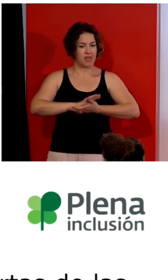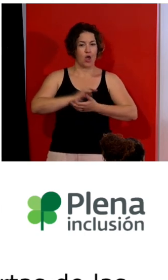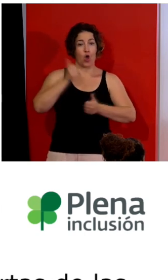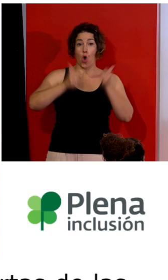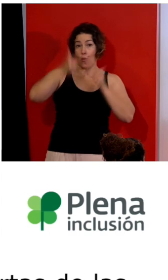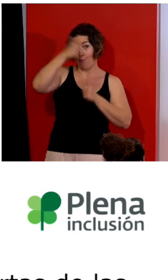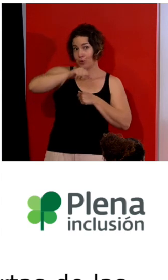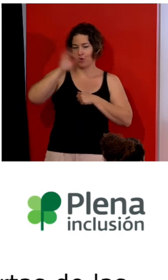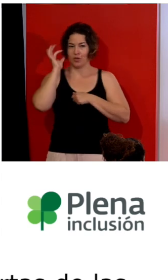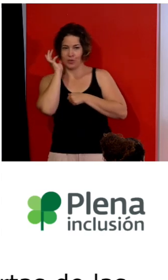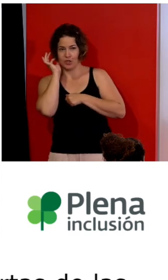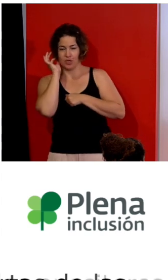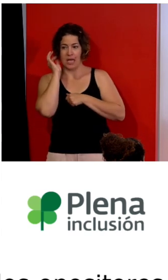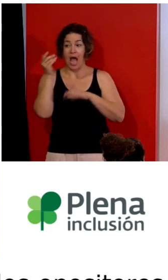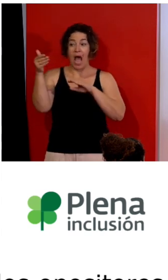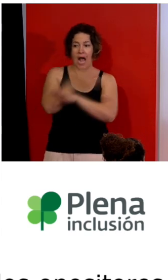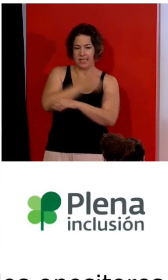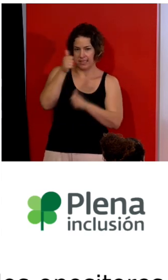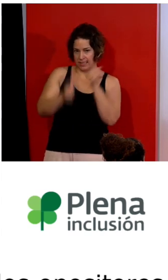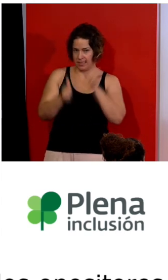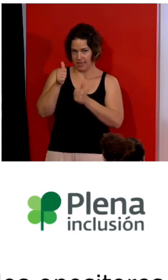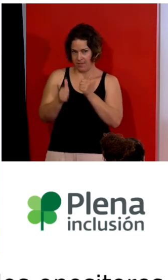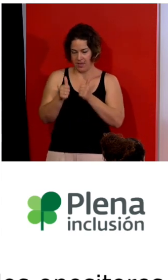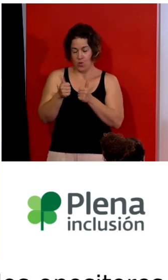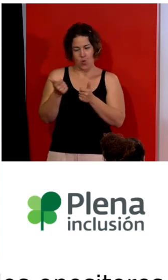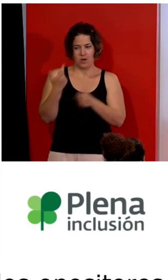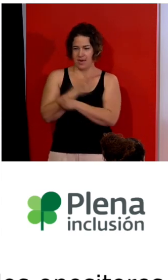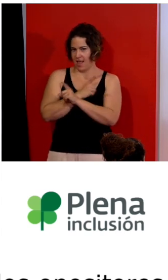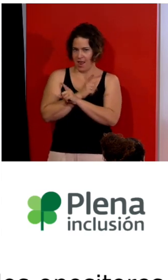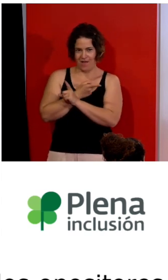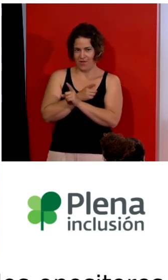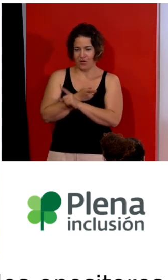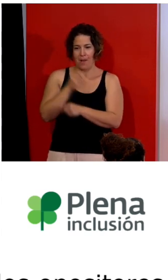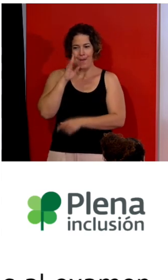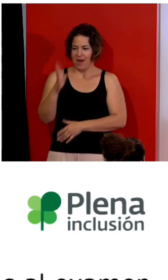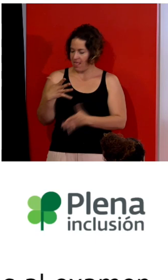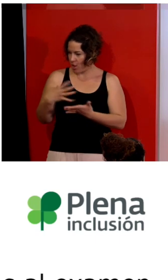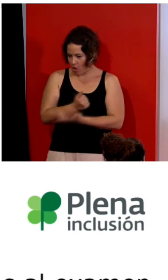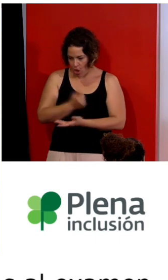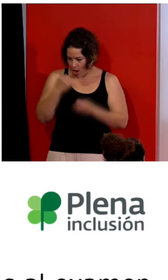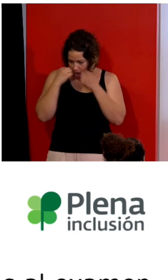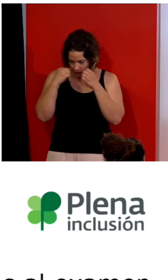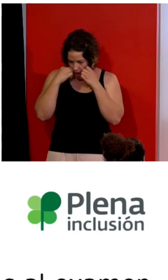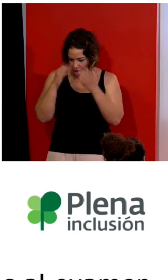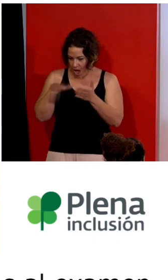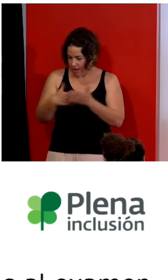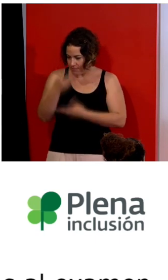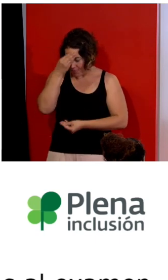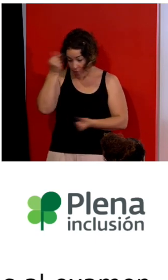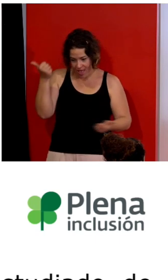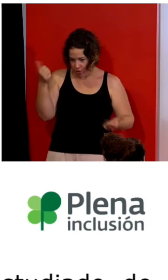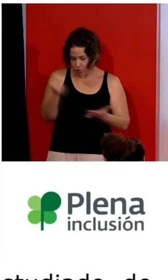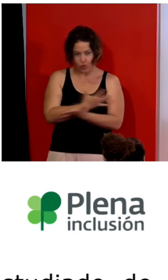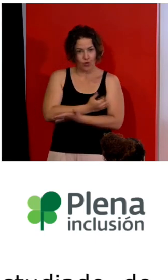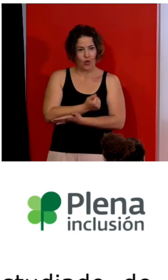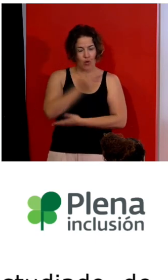opositoras en los momentos previos al examen, esos en los que parece que todo lo estudiado de pronto se ha olvidado y se